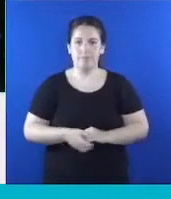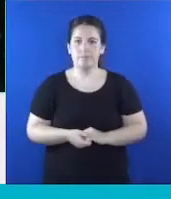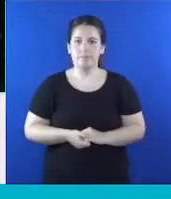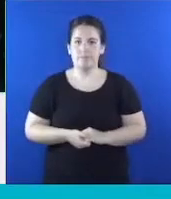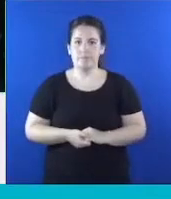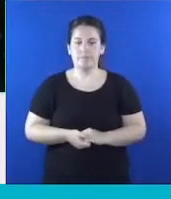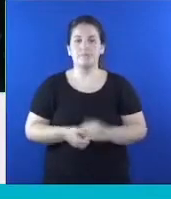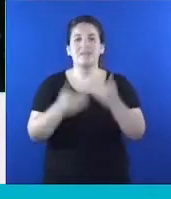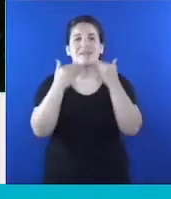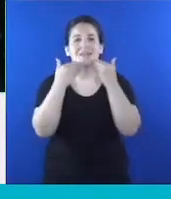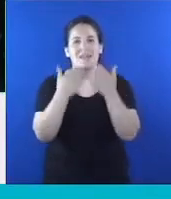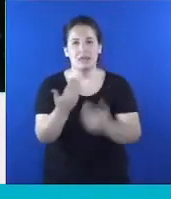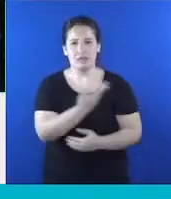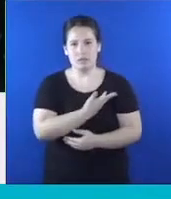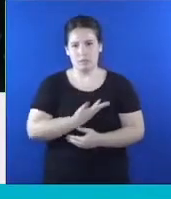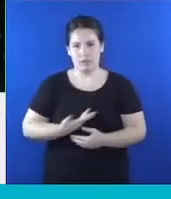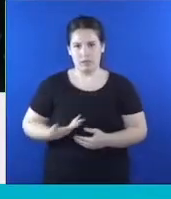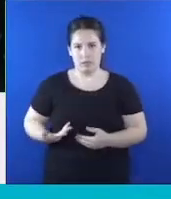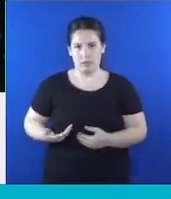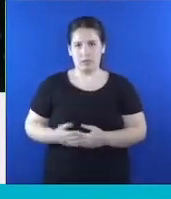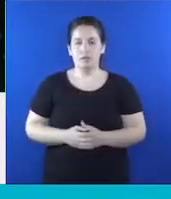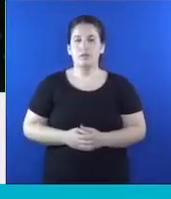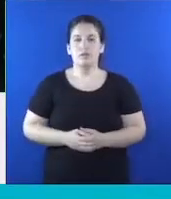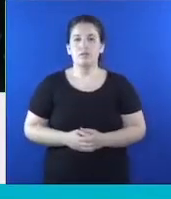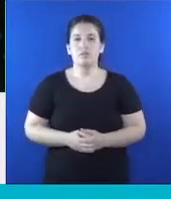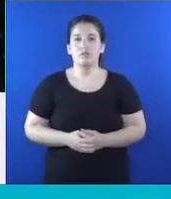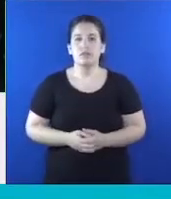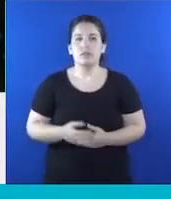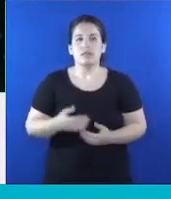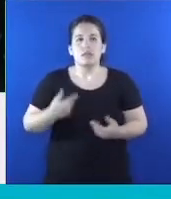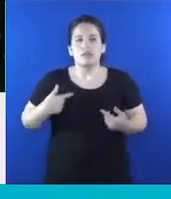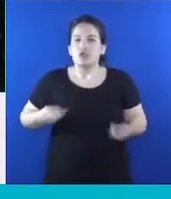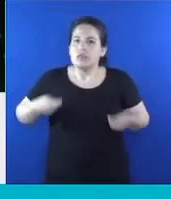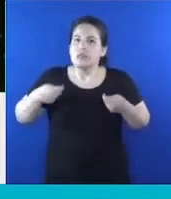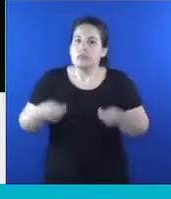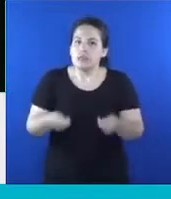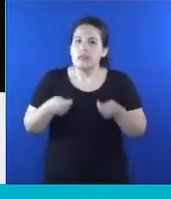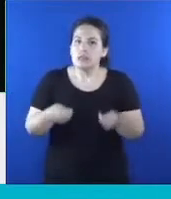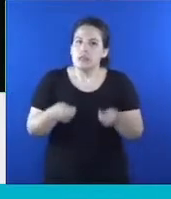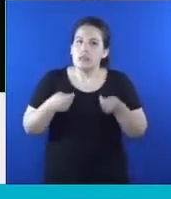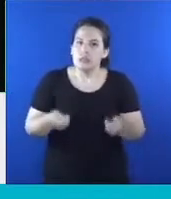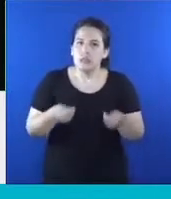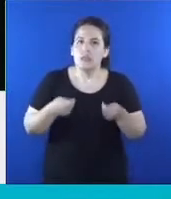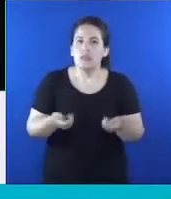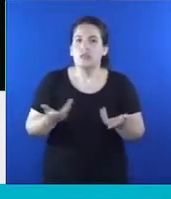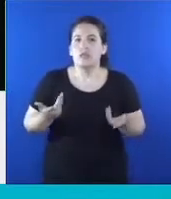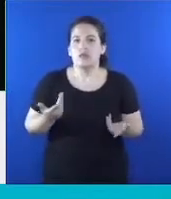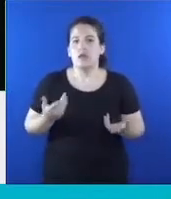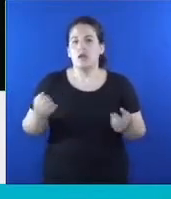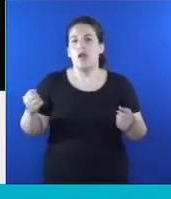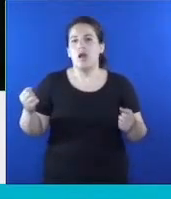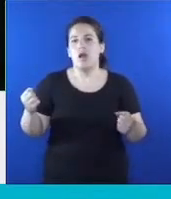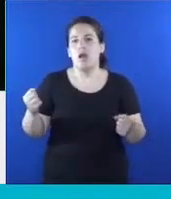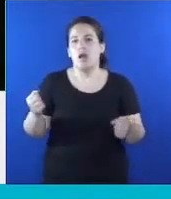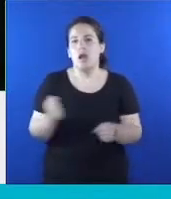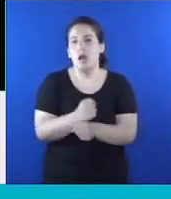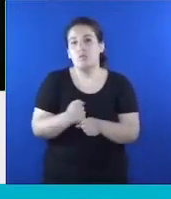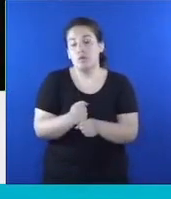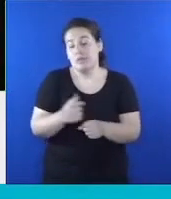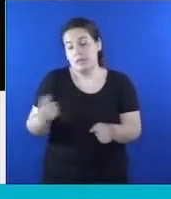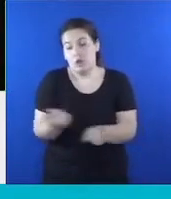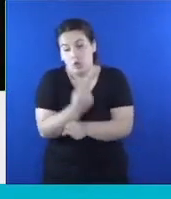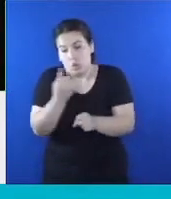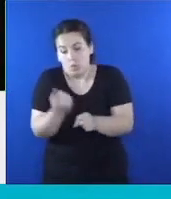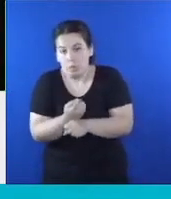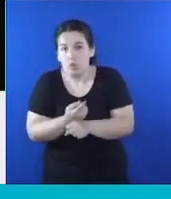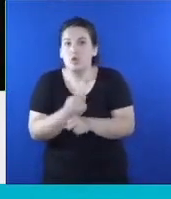Muchas gracias señor presidente queremos insistir aunque no ha podido aprobarse en esta sesión en